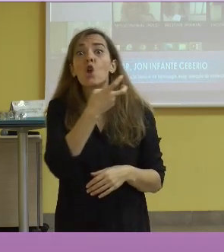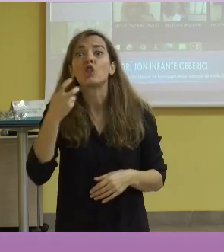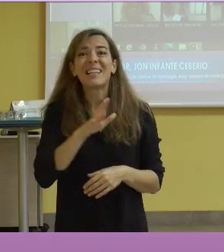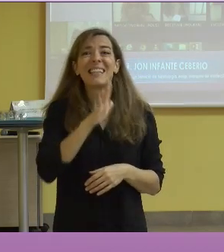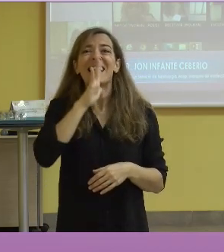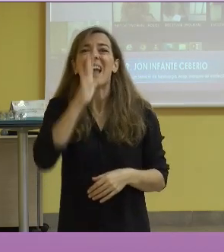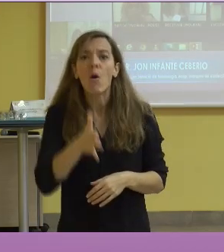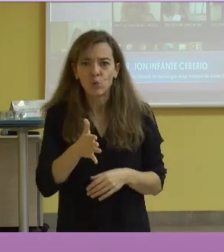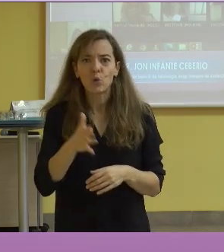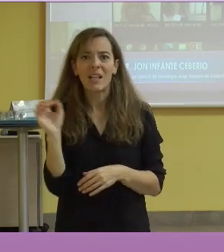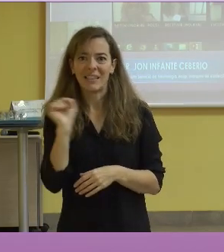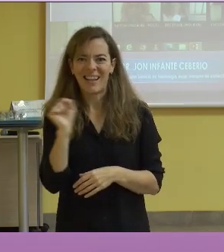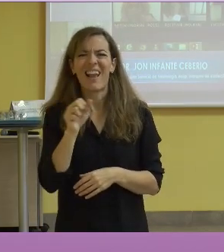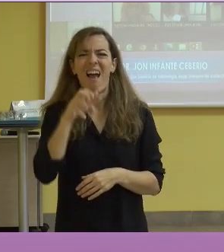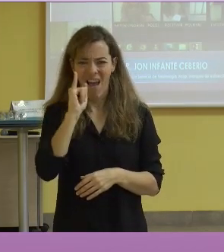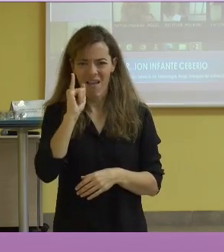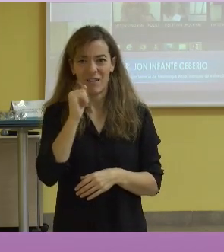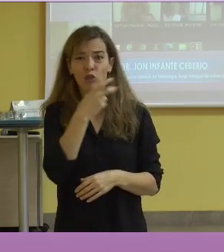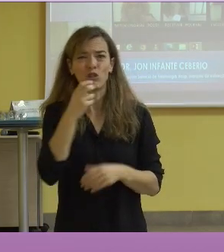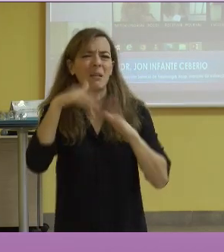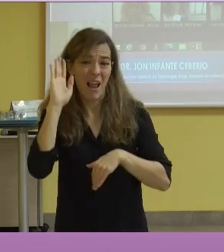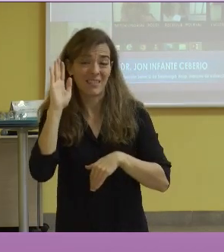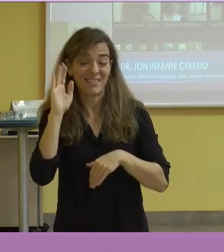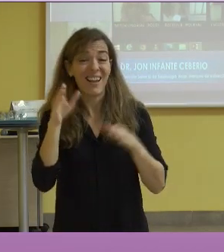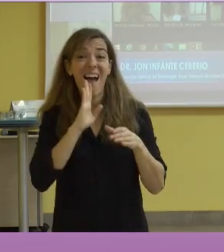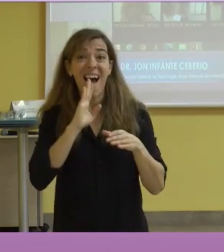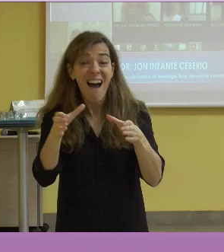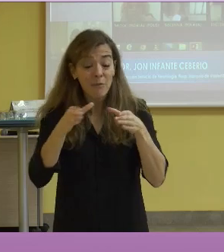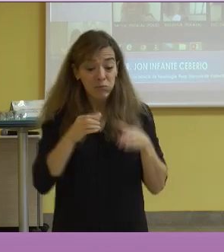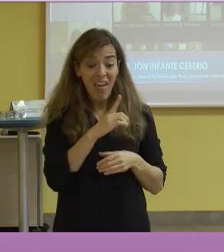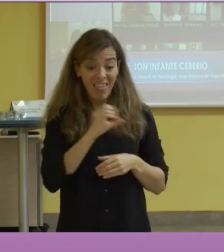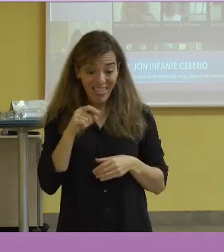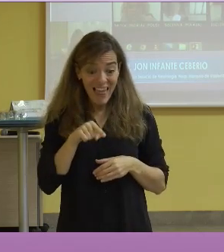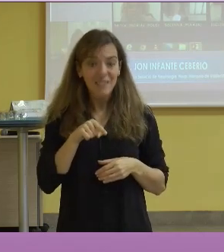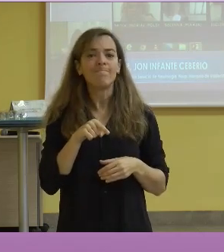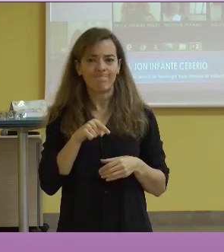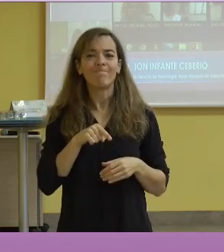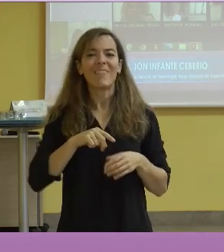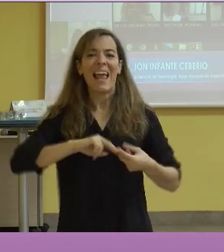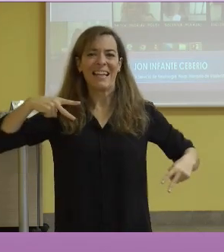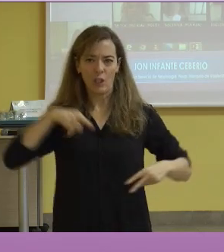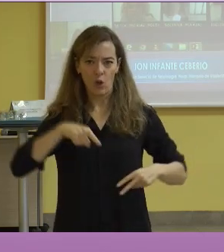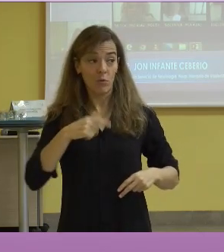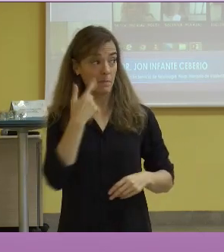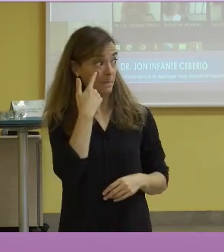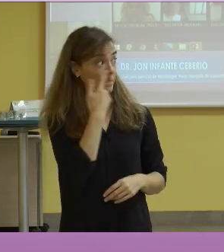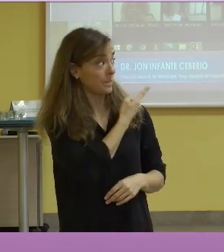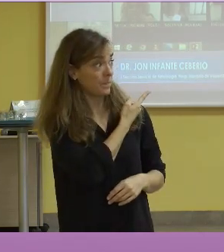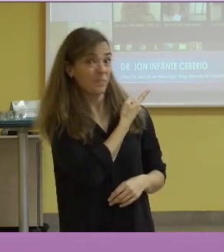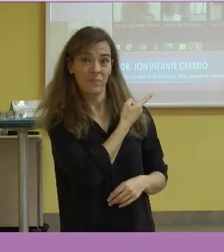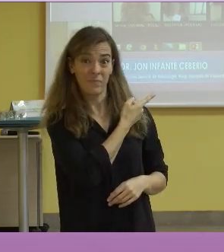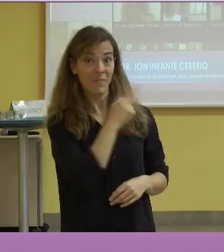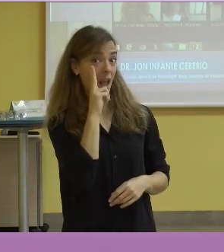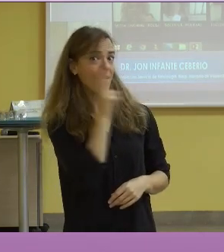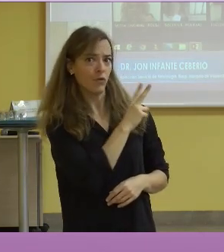de ataxia, de las cuales más de 100 son genéticas. En este pequeño muestrario, por ejemplo, hemos